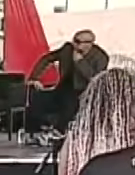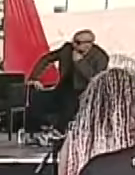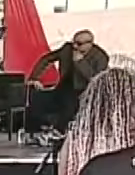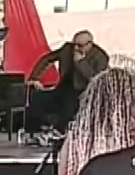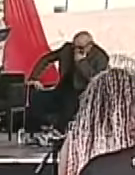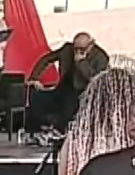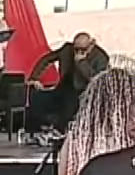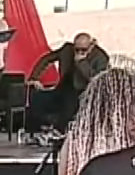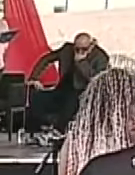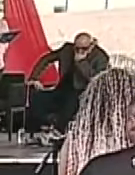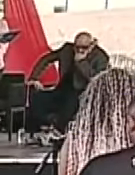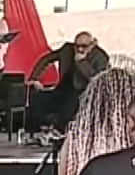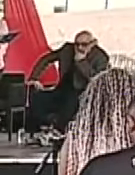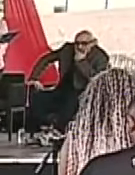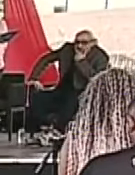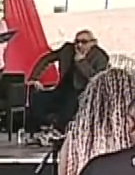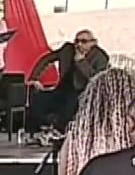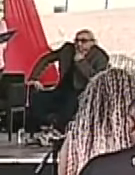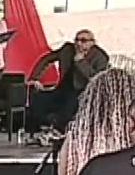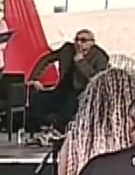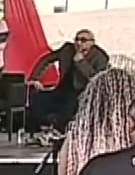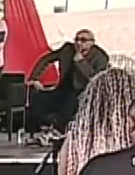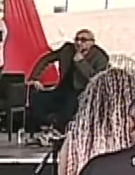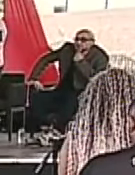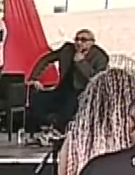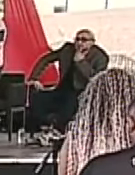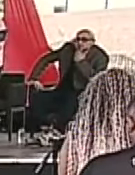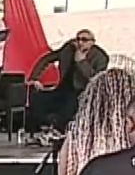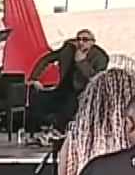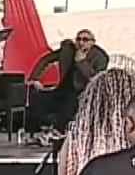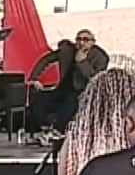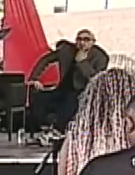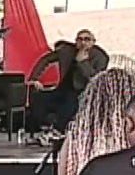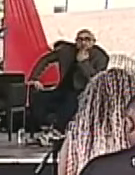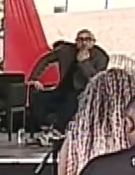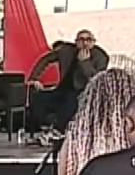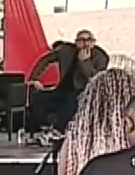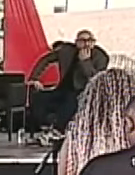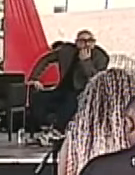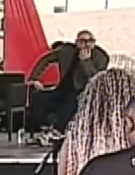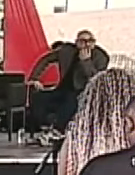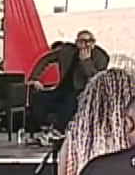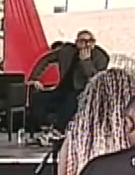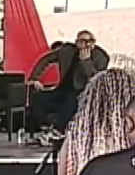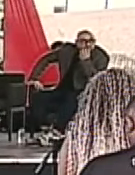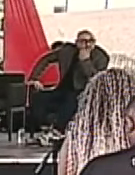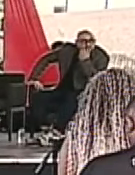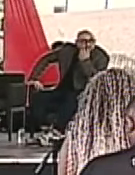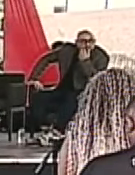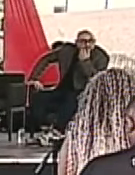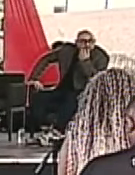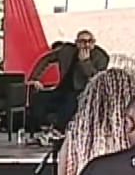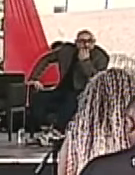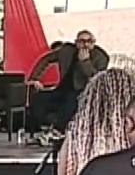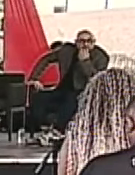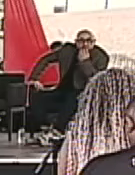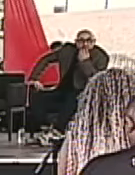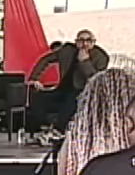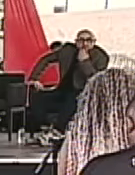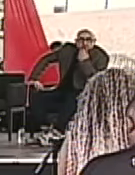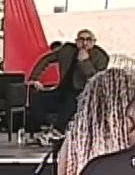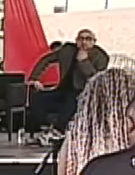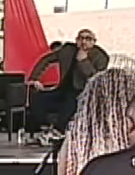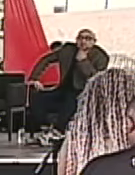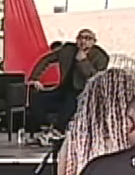traer. El modelo mediático que se impuso tiene un